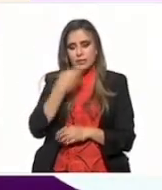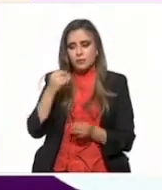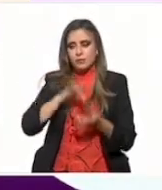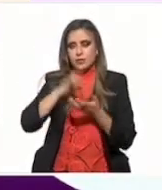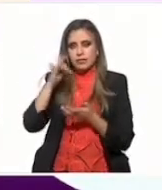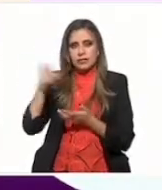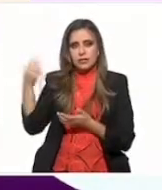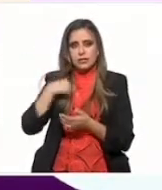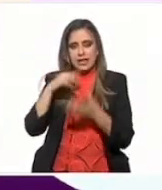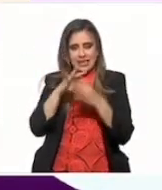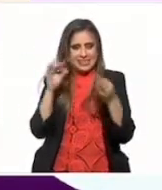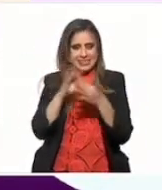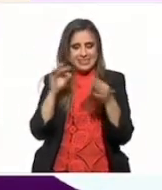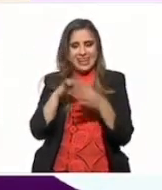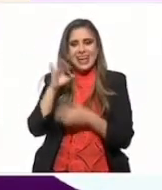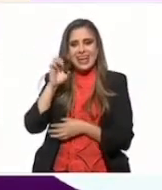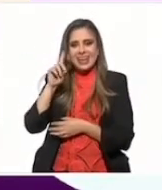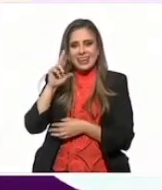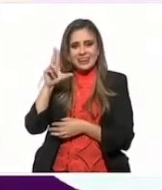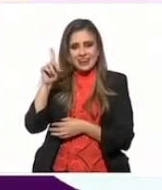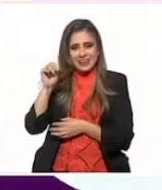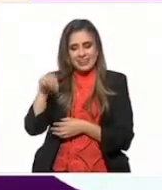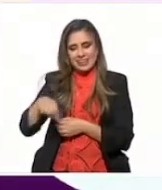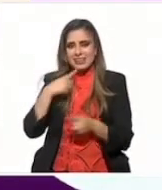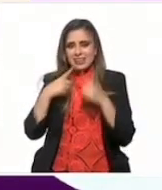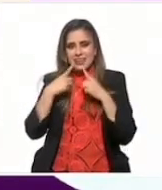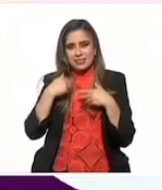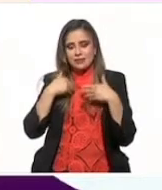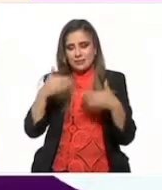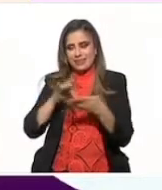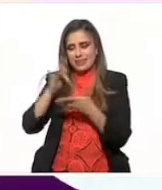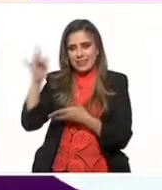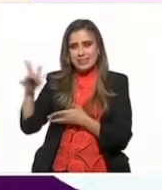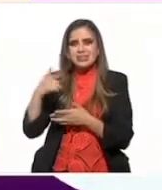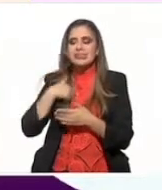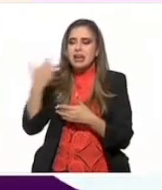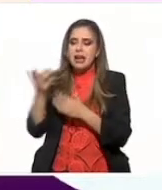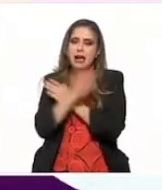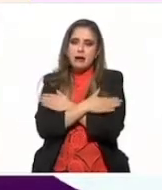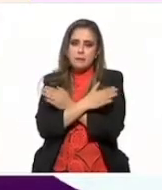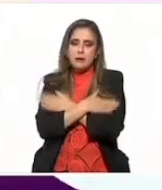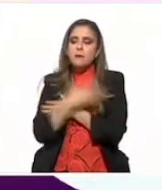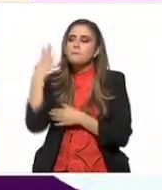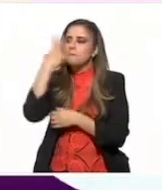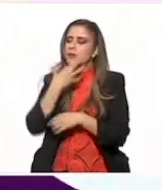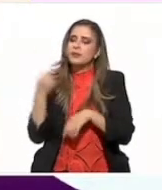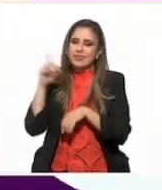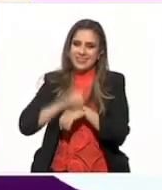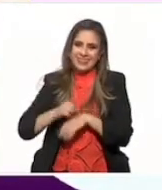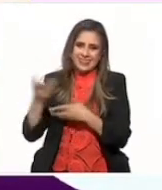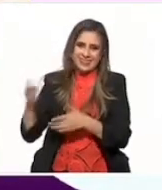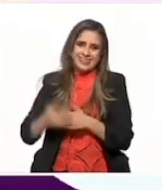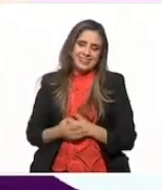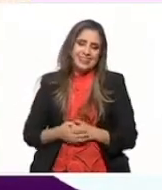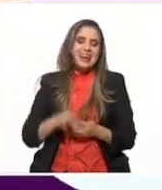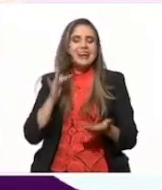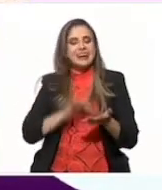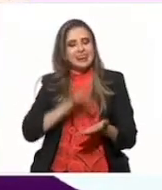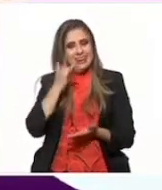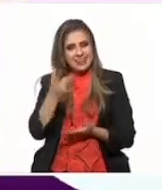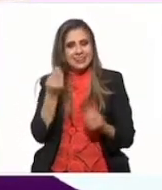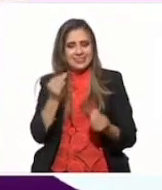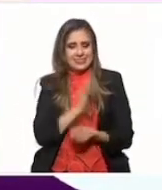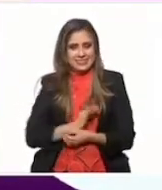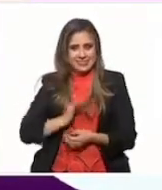mañana eduardo herrera tu participación en diálogos en confianza te mandamos un abrazo que tengas excelente día gracias y muchas